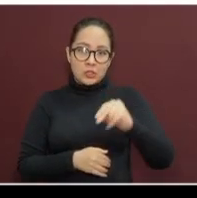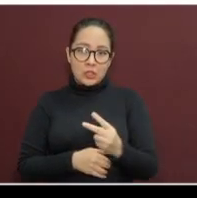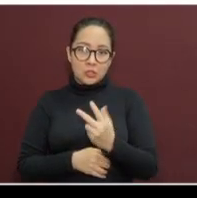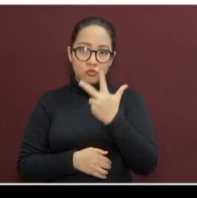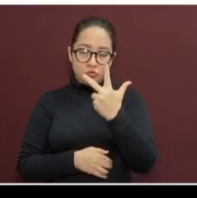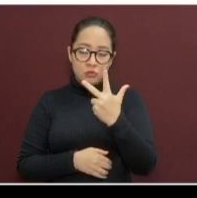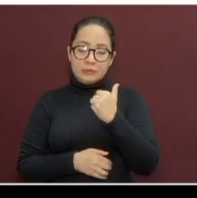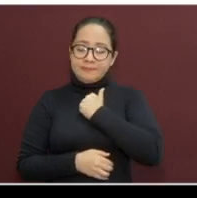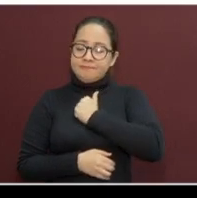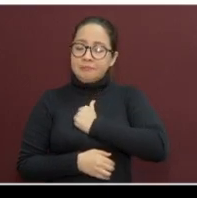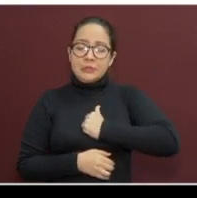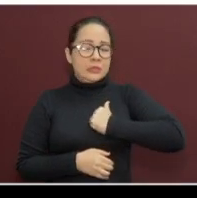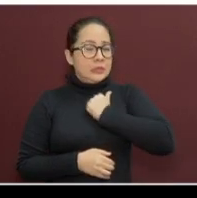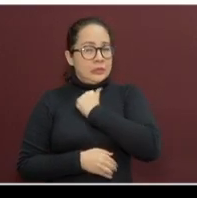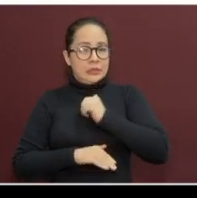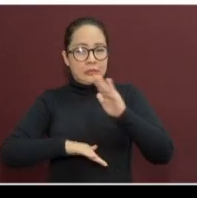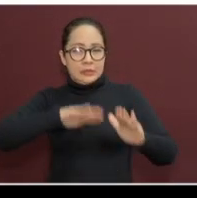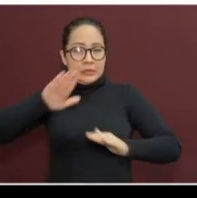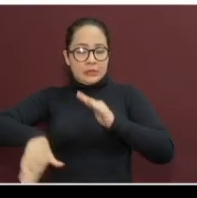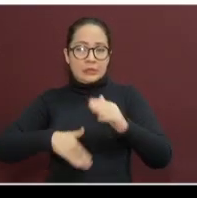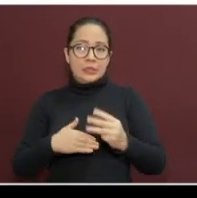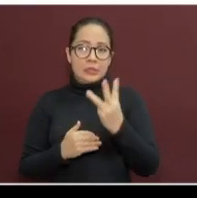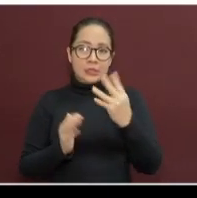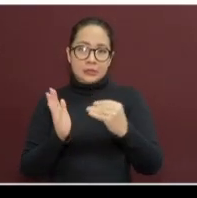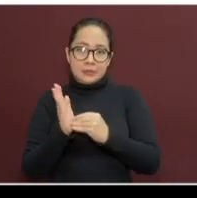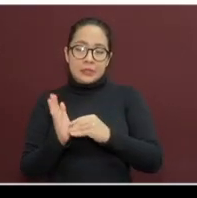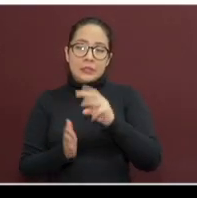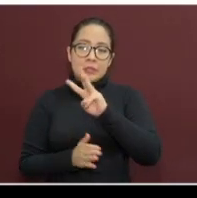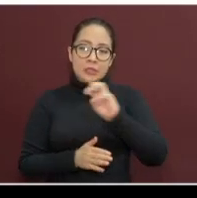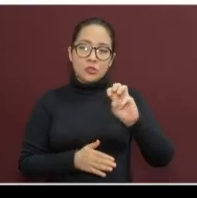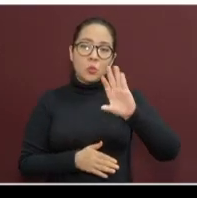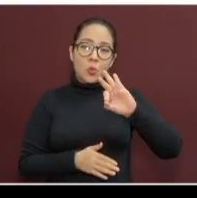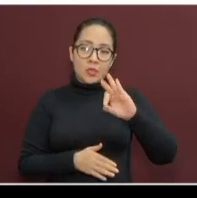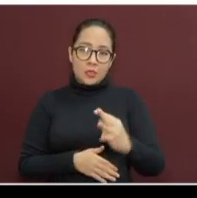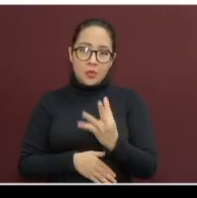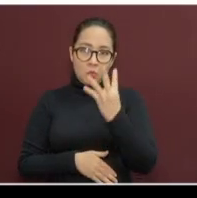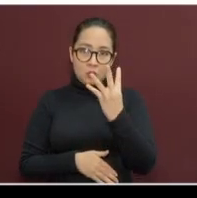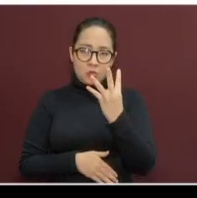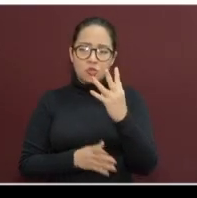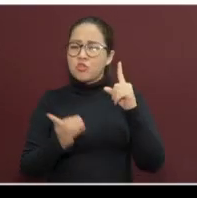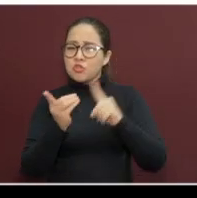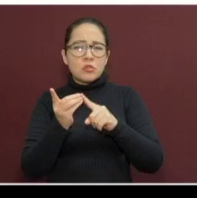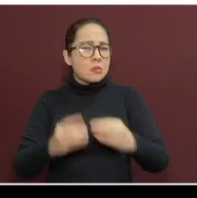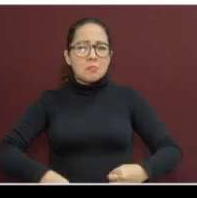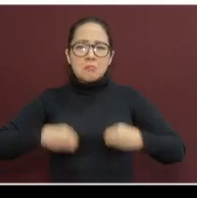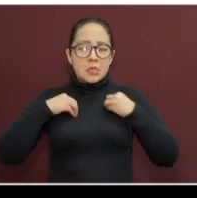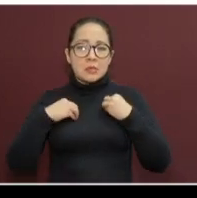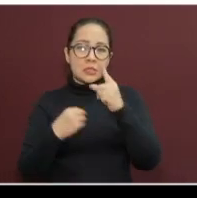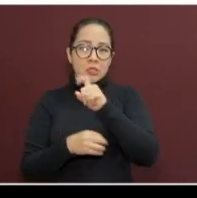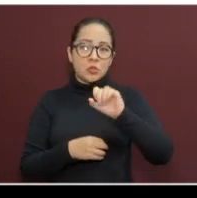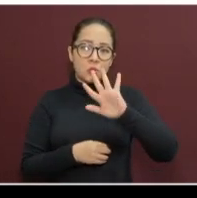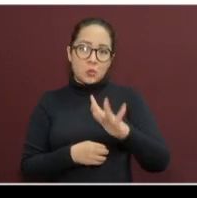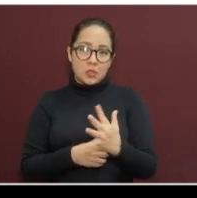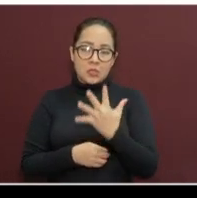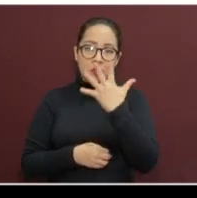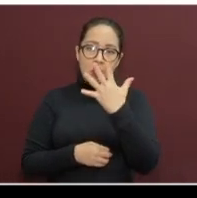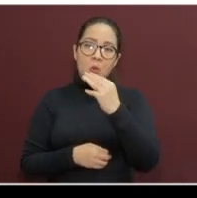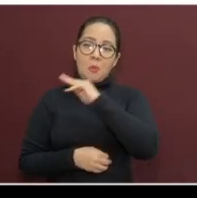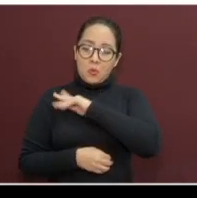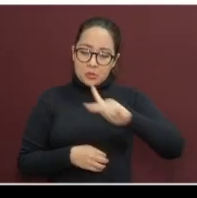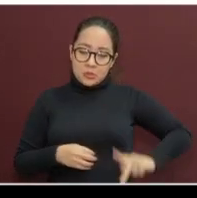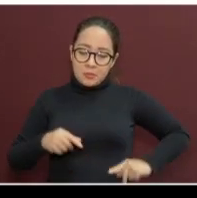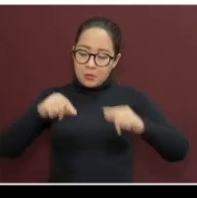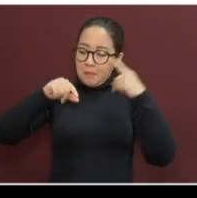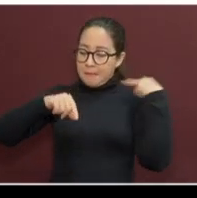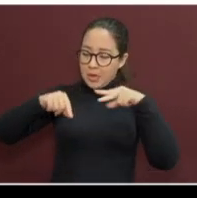desafortunadamente han fallecido tres mil 344 residentes en 155 municipios de